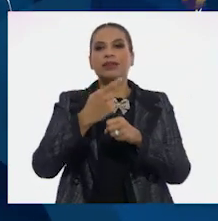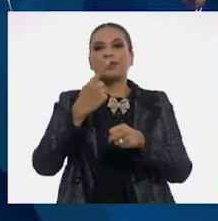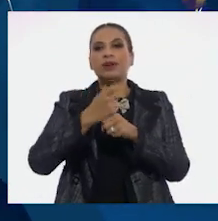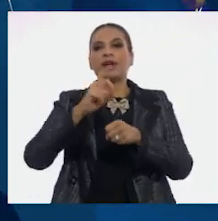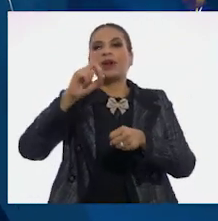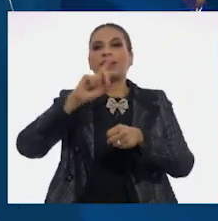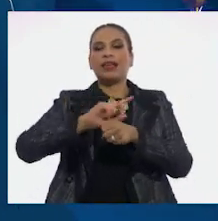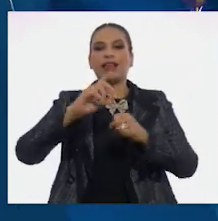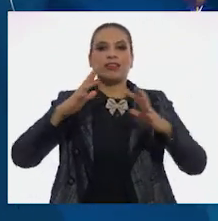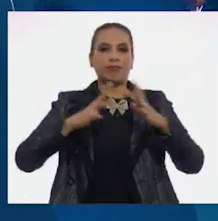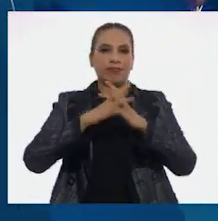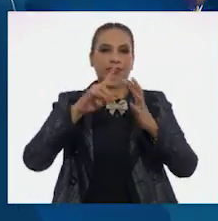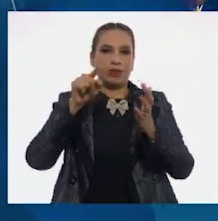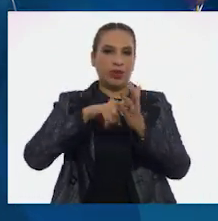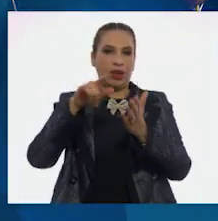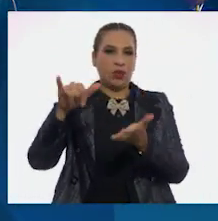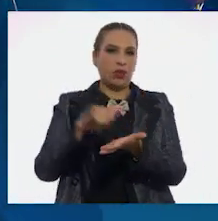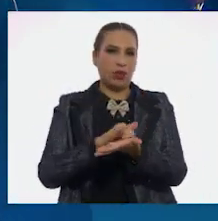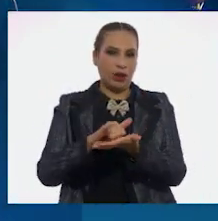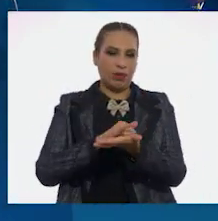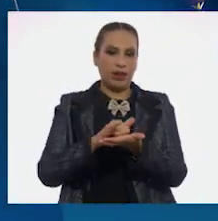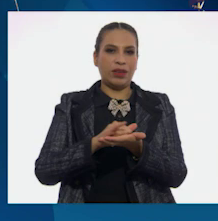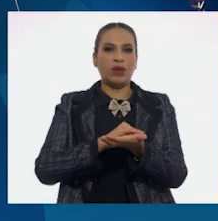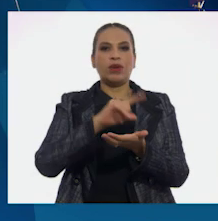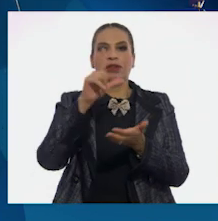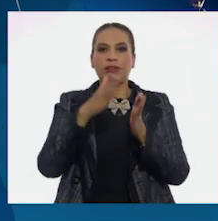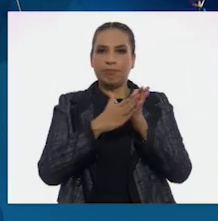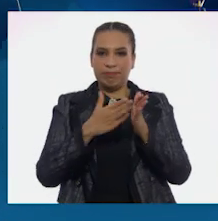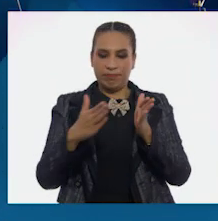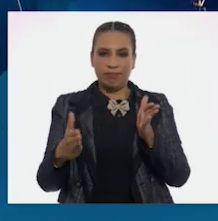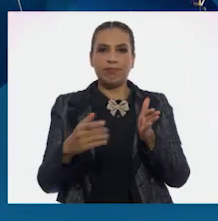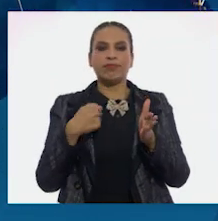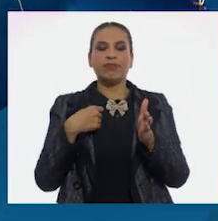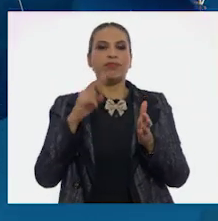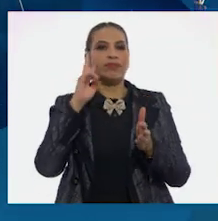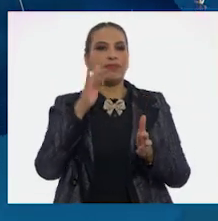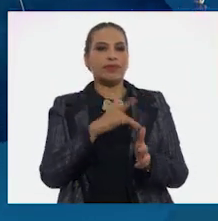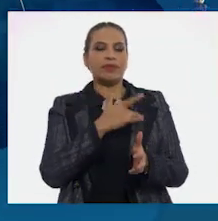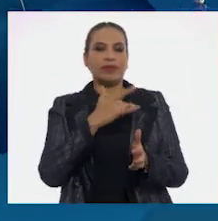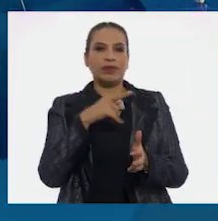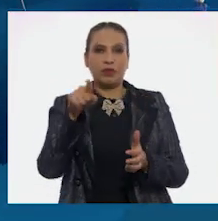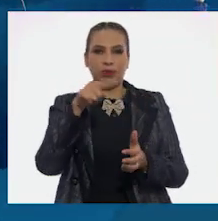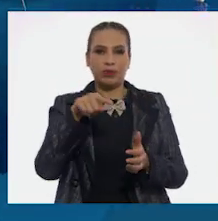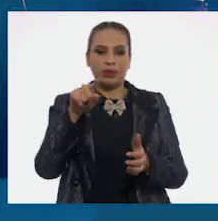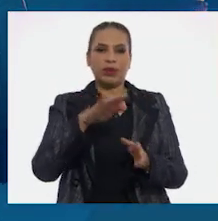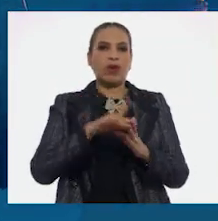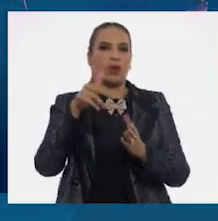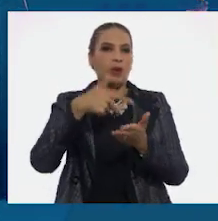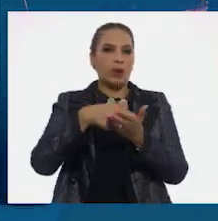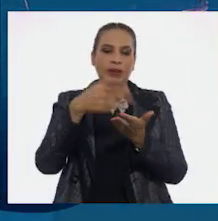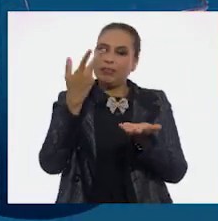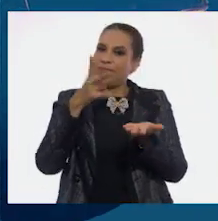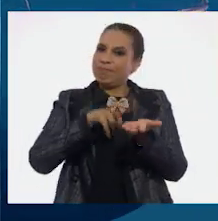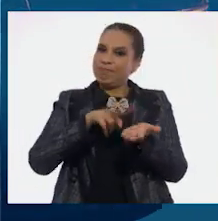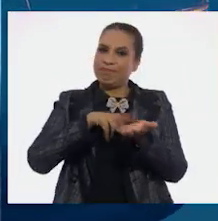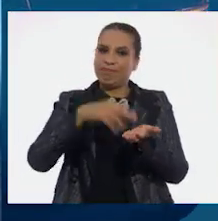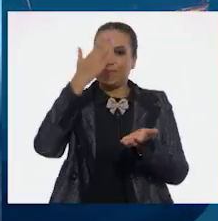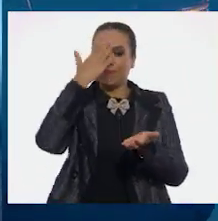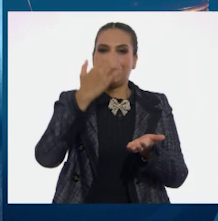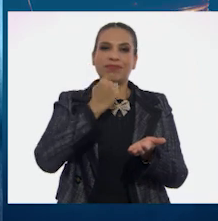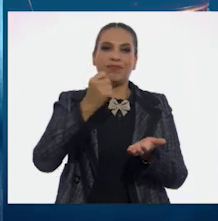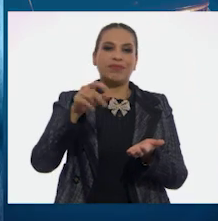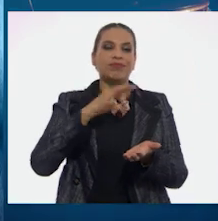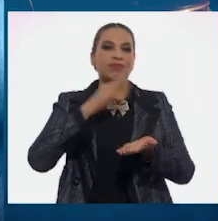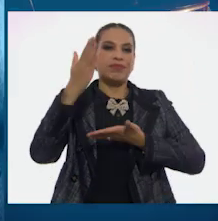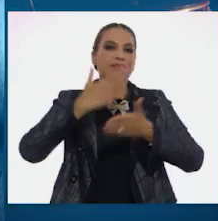luz eléctrica en Nueva York, y desde entonces presentí en usted al héroe del talento, al